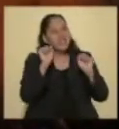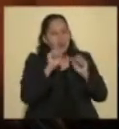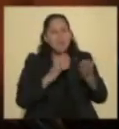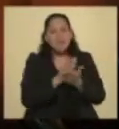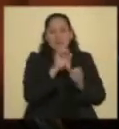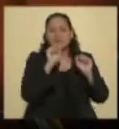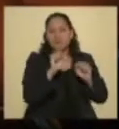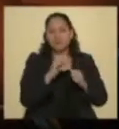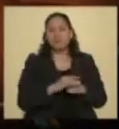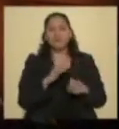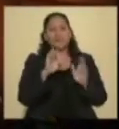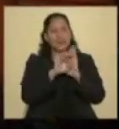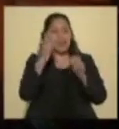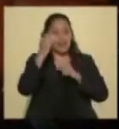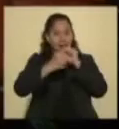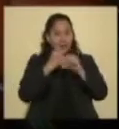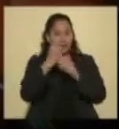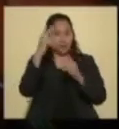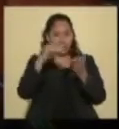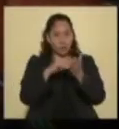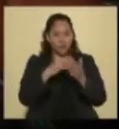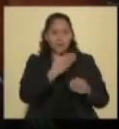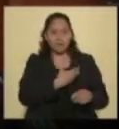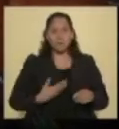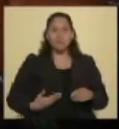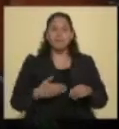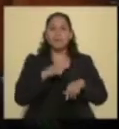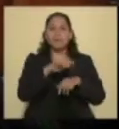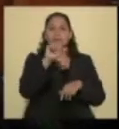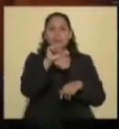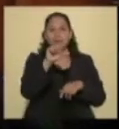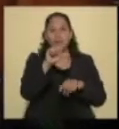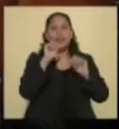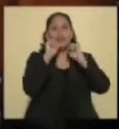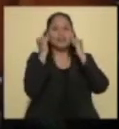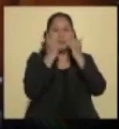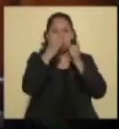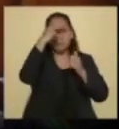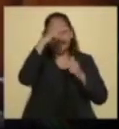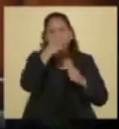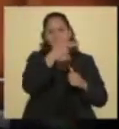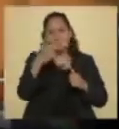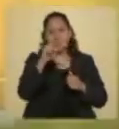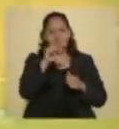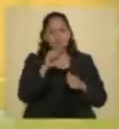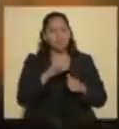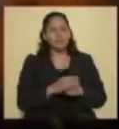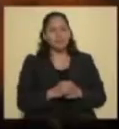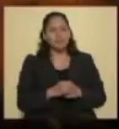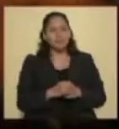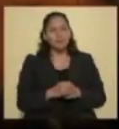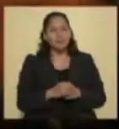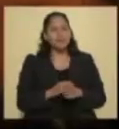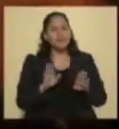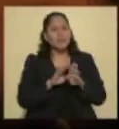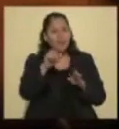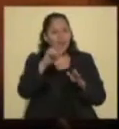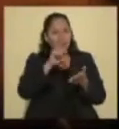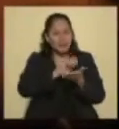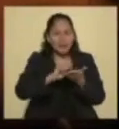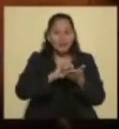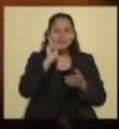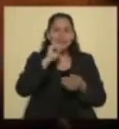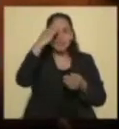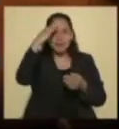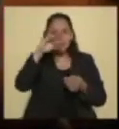En el año 2000 me convertí en el presidente número 16 de la Asociación Mexicana de Hoteles y Moteles. Un librito que escribió García Márquez que se